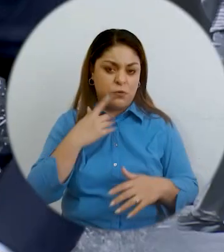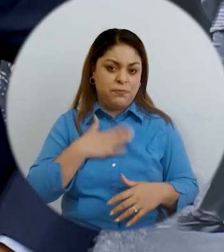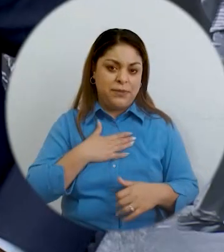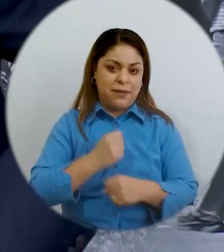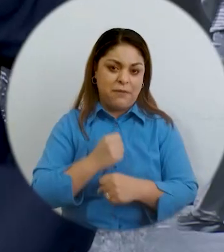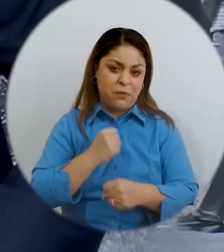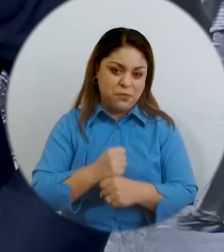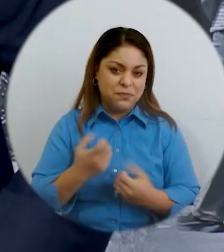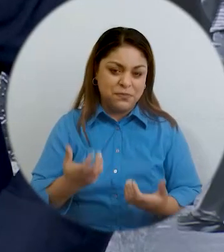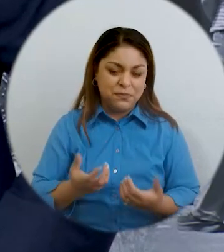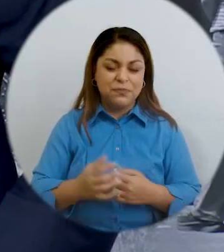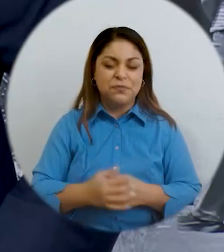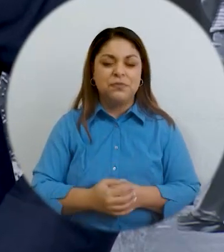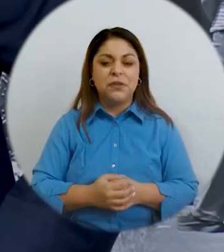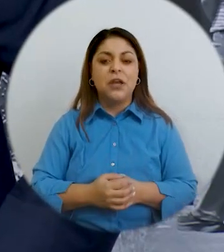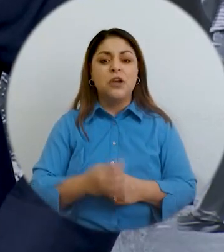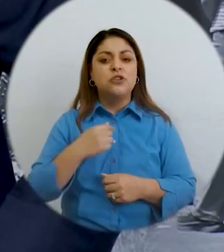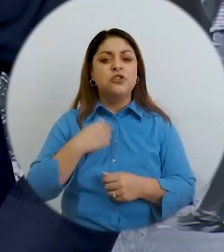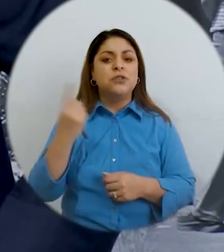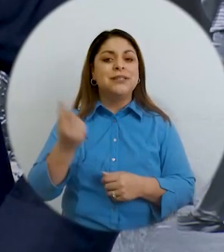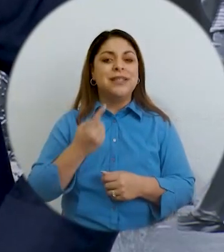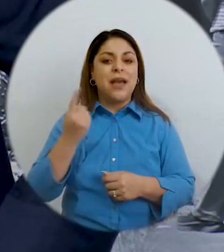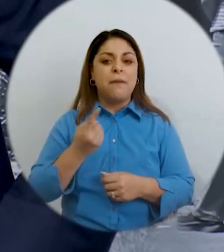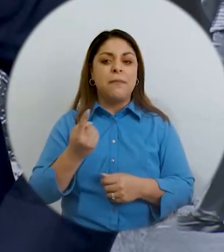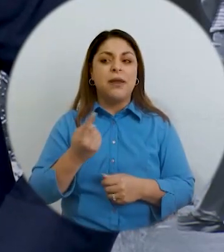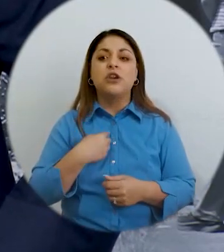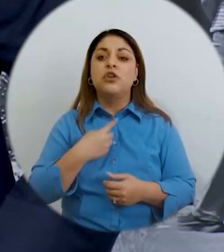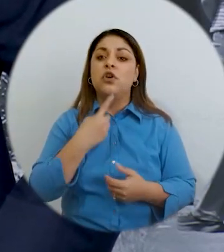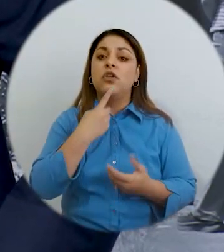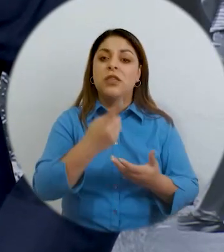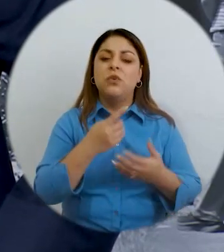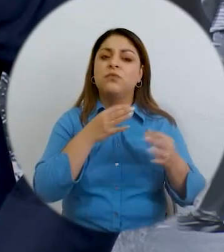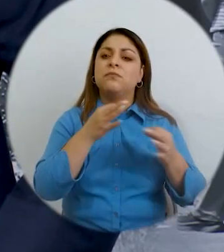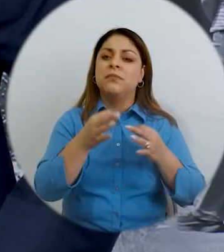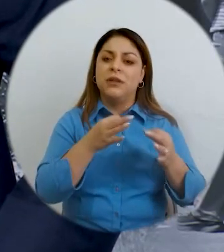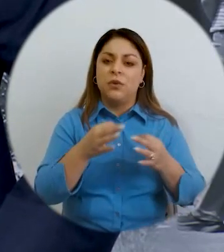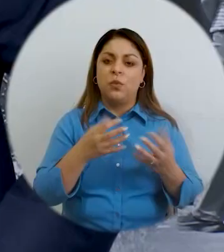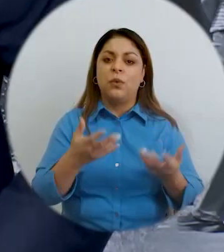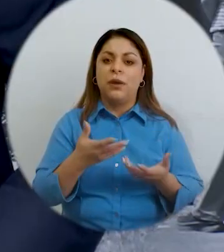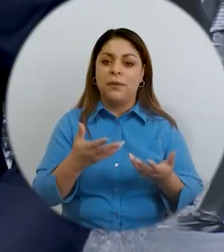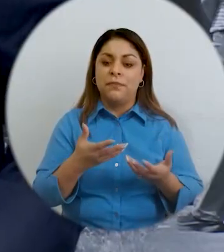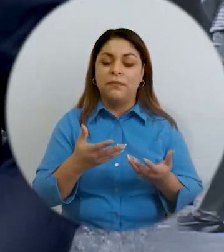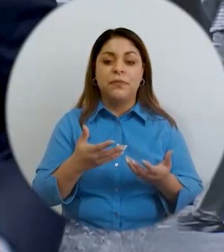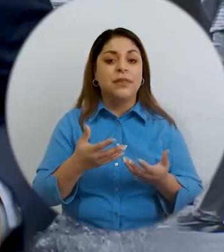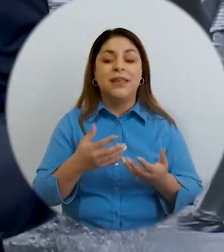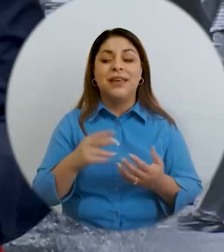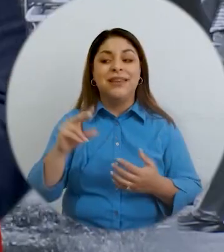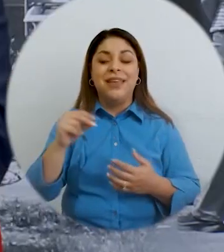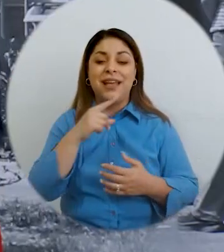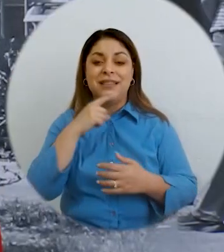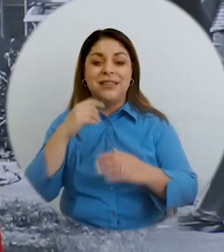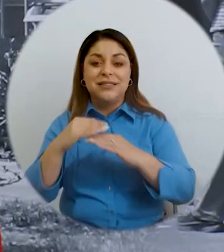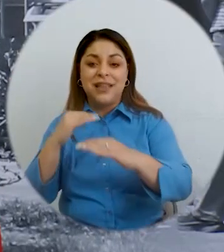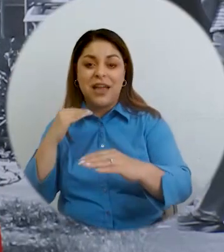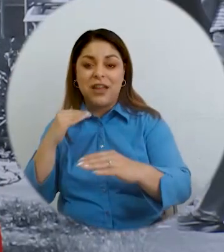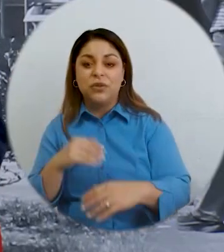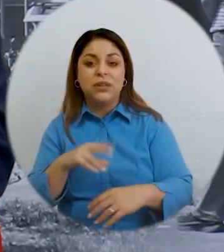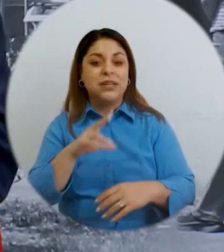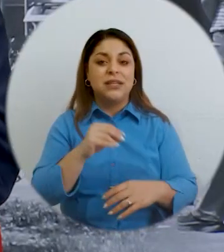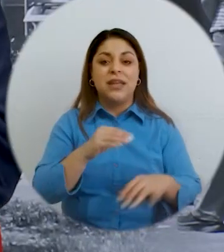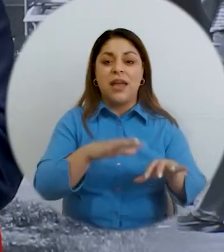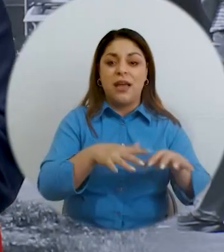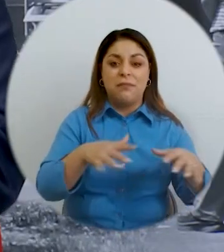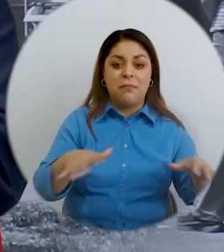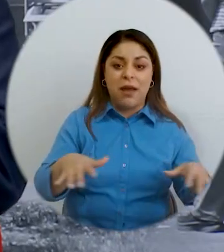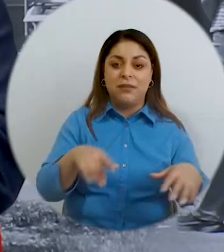por el trabajo que tengo, yo lo que siempre les he tratado de explicar es que ni el desierto ni el